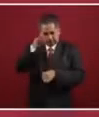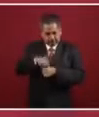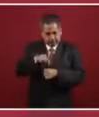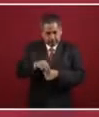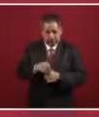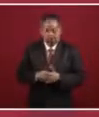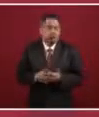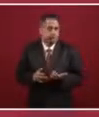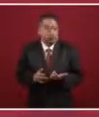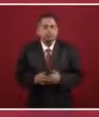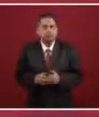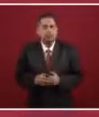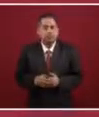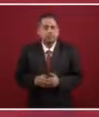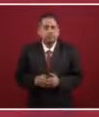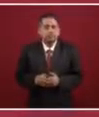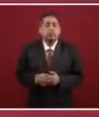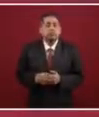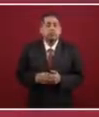Era